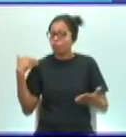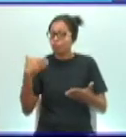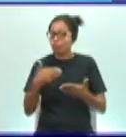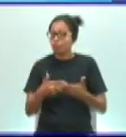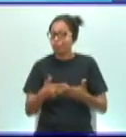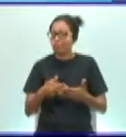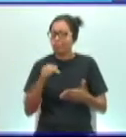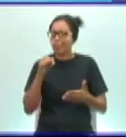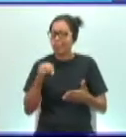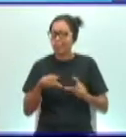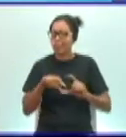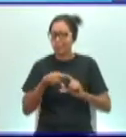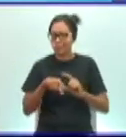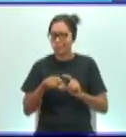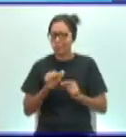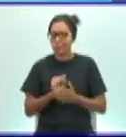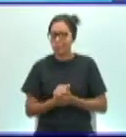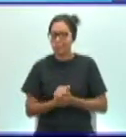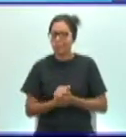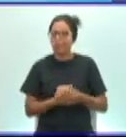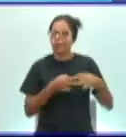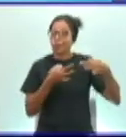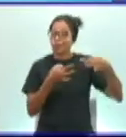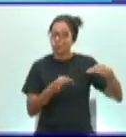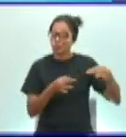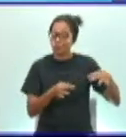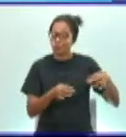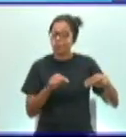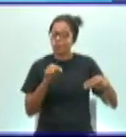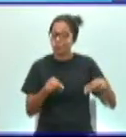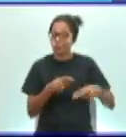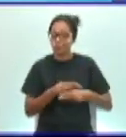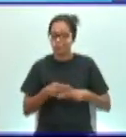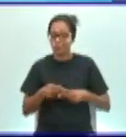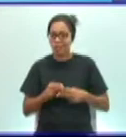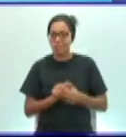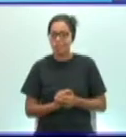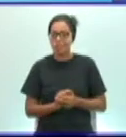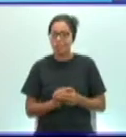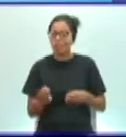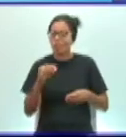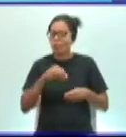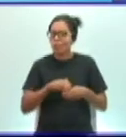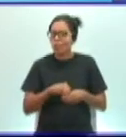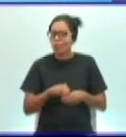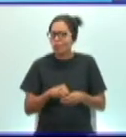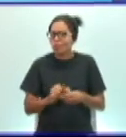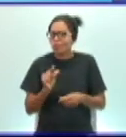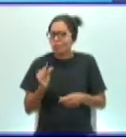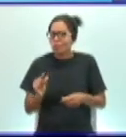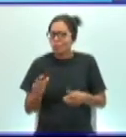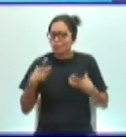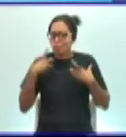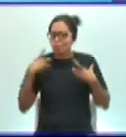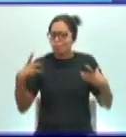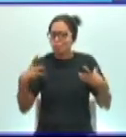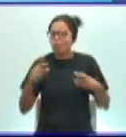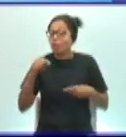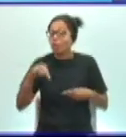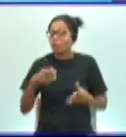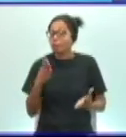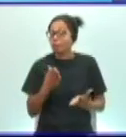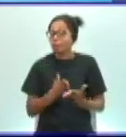los documentos y los hechos, pero junto con los hechos y los documentos, las grandes personalidades. Por lo tanto, ¿qué quiero yo en la clase de hoy? Un